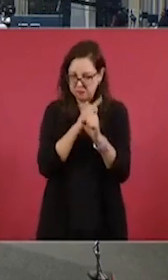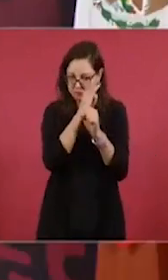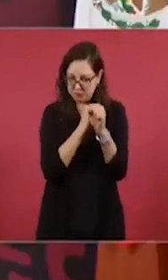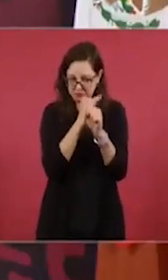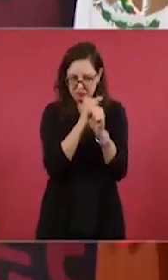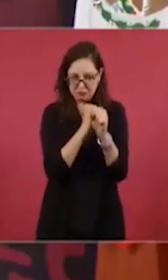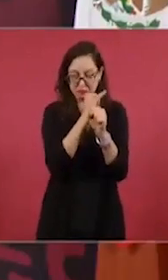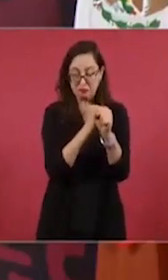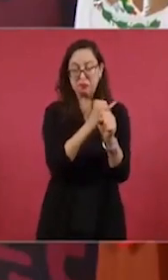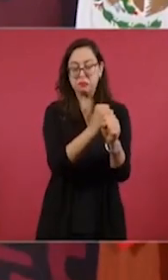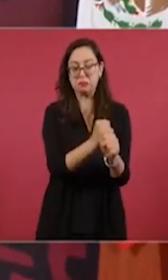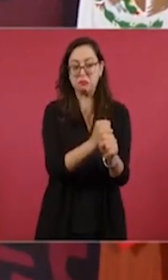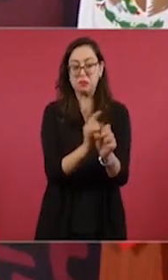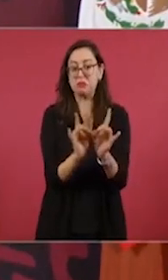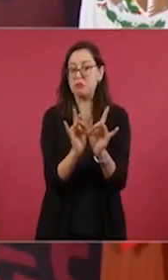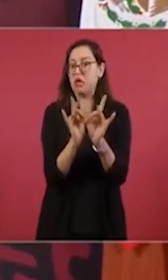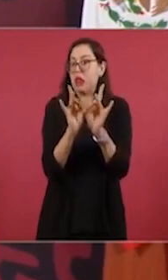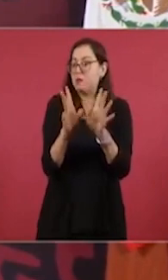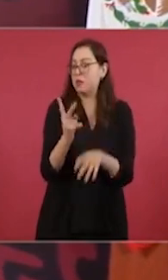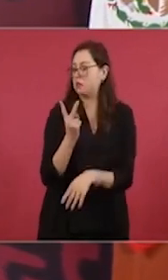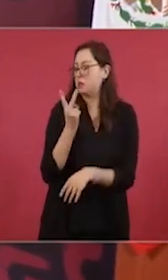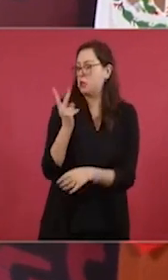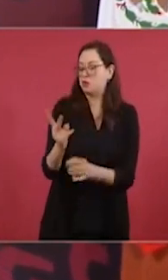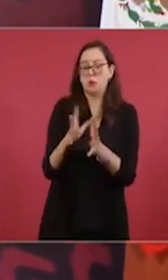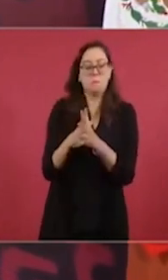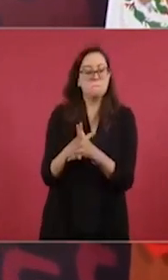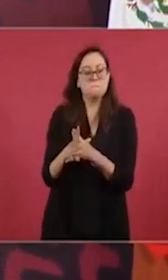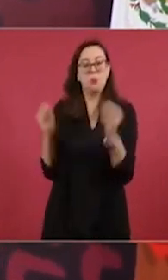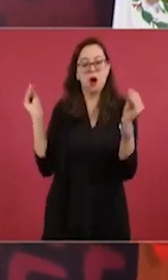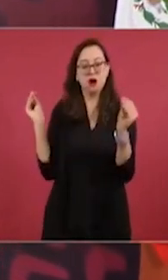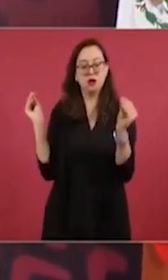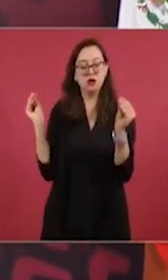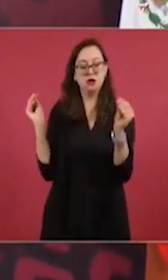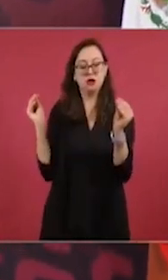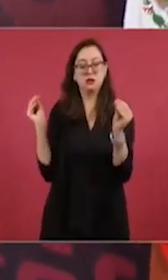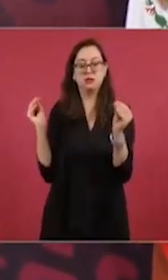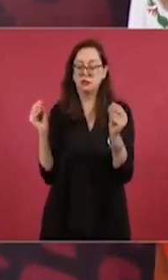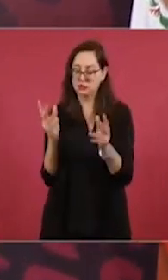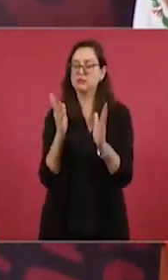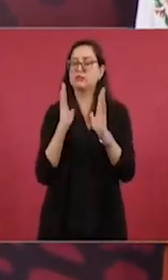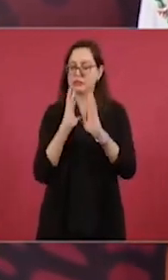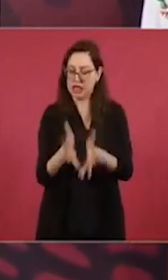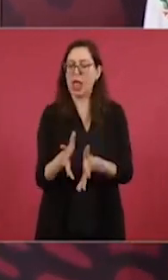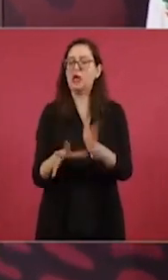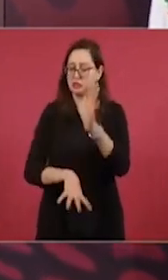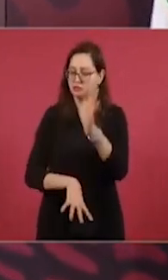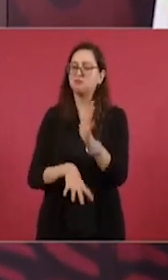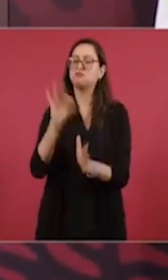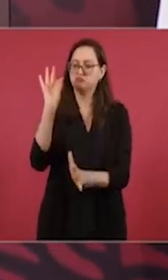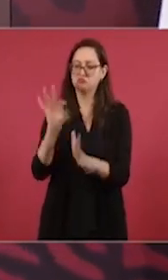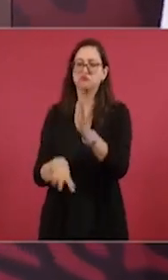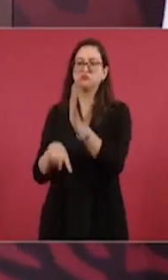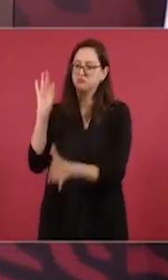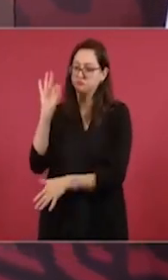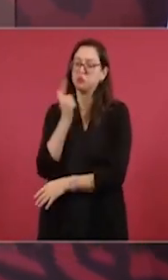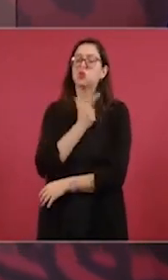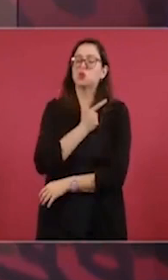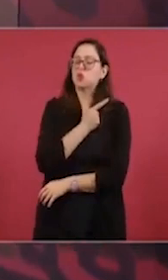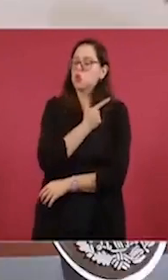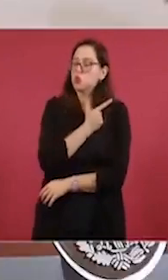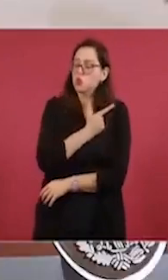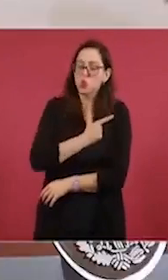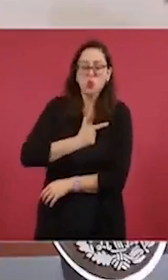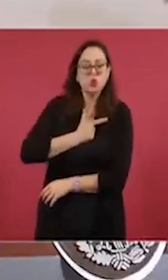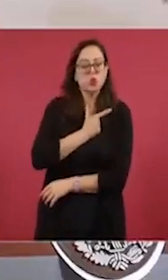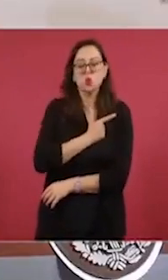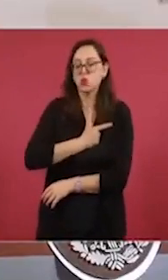López Obrador se refirió a la liberación del periodista Jaime Barrera, que había sido privado de su libertad este lunes en Jalisco. En